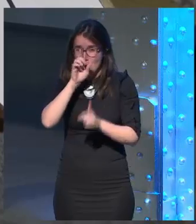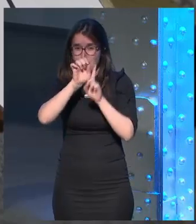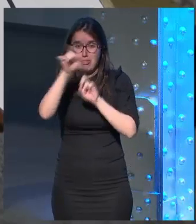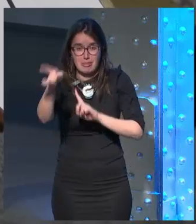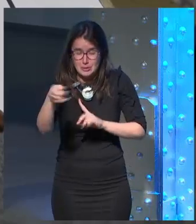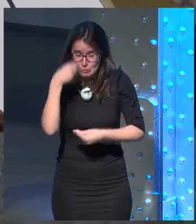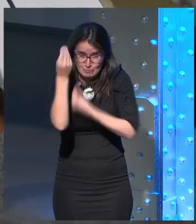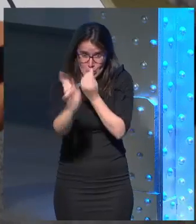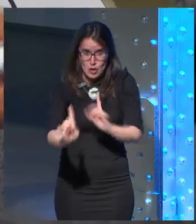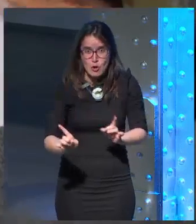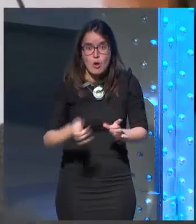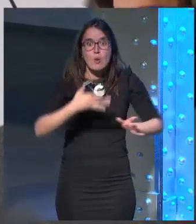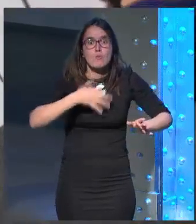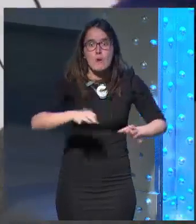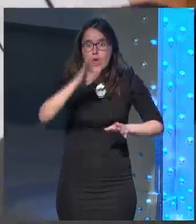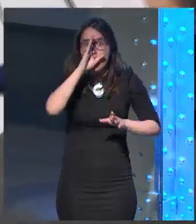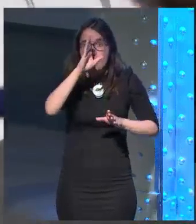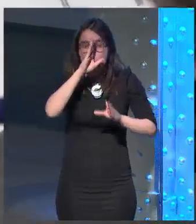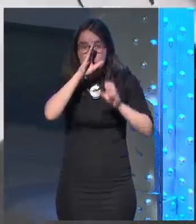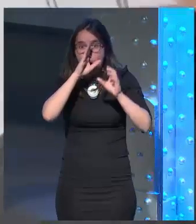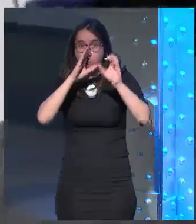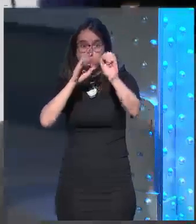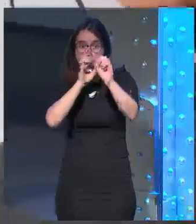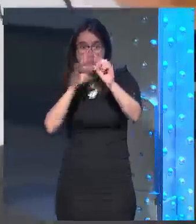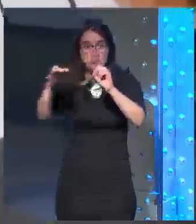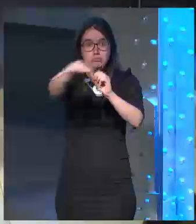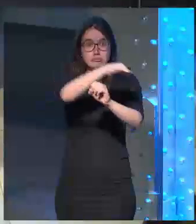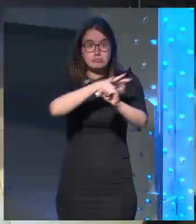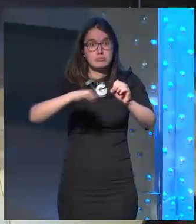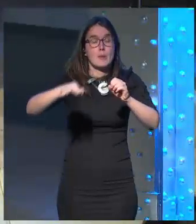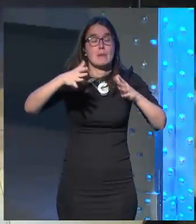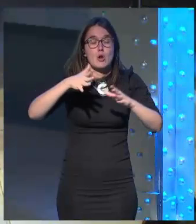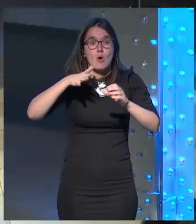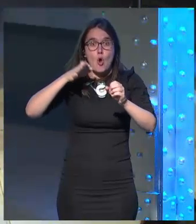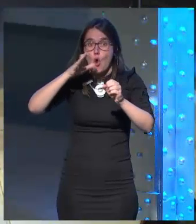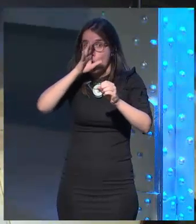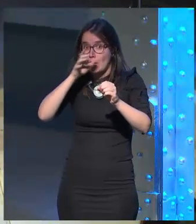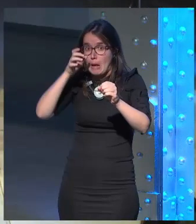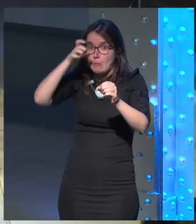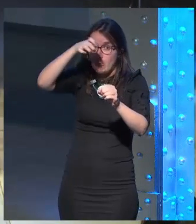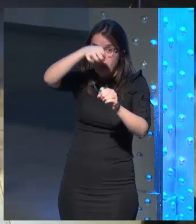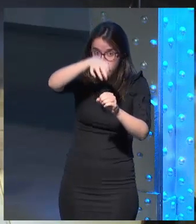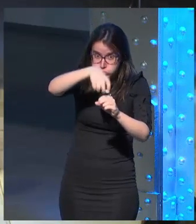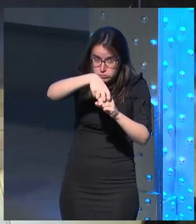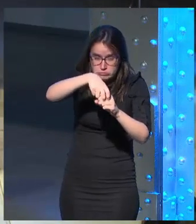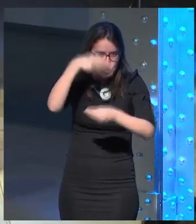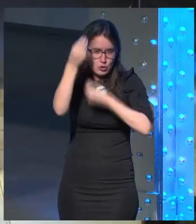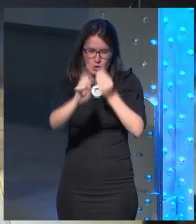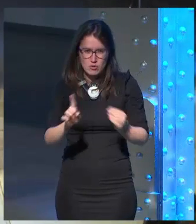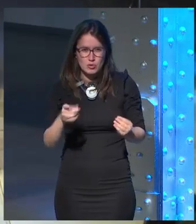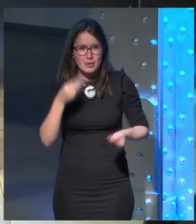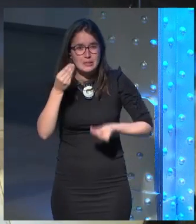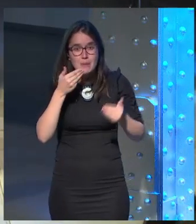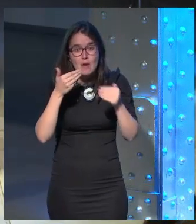quizá podríamos volar alrededor, pero no soy demasiado optimista con que se pueda aterrizar en ella. Parte trascendental